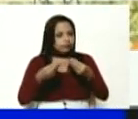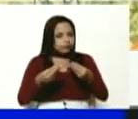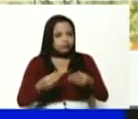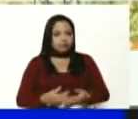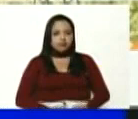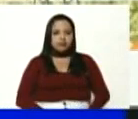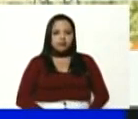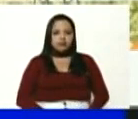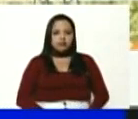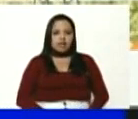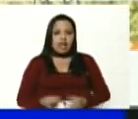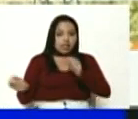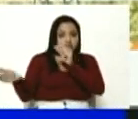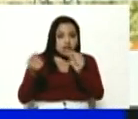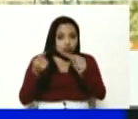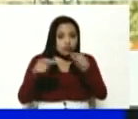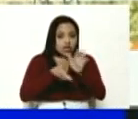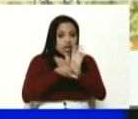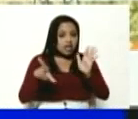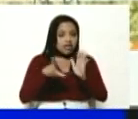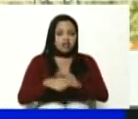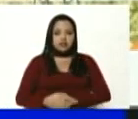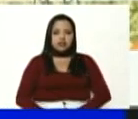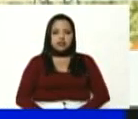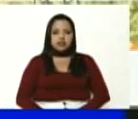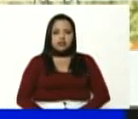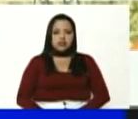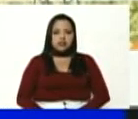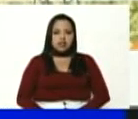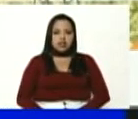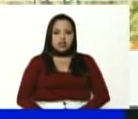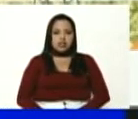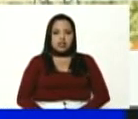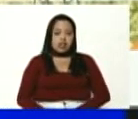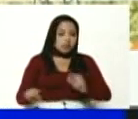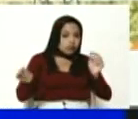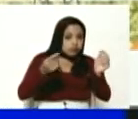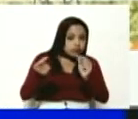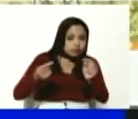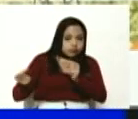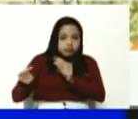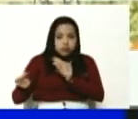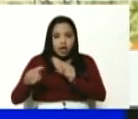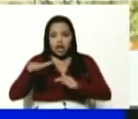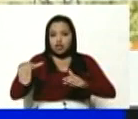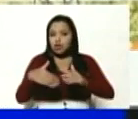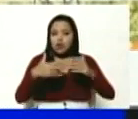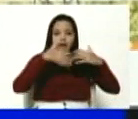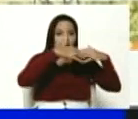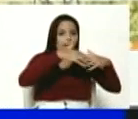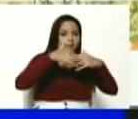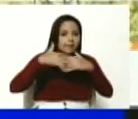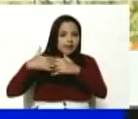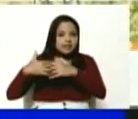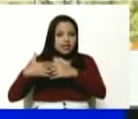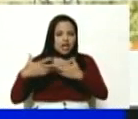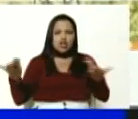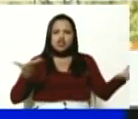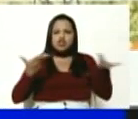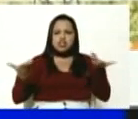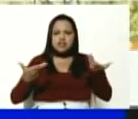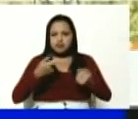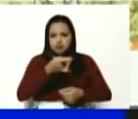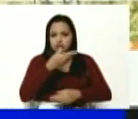discutir la ley son los compañeros y compañeras en cada una de las plantas en cada uno de los servicios que ustedes